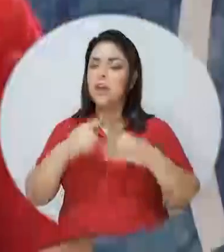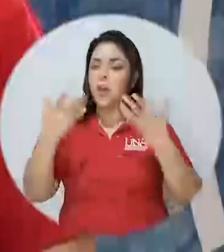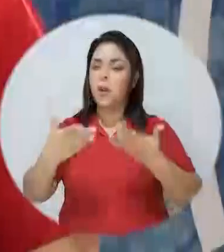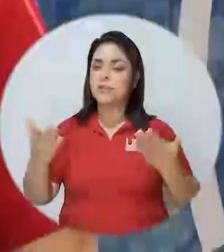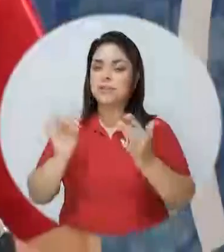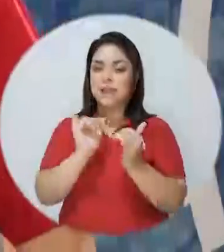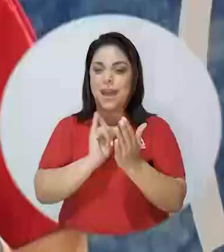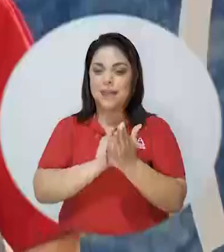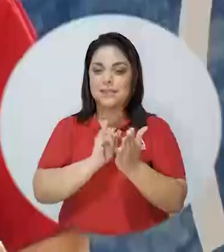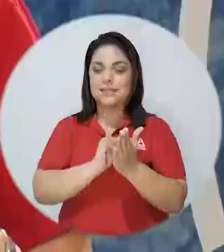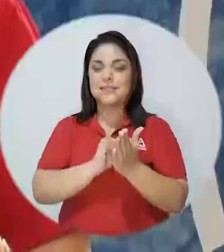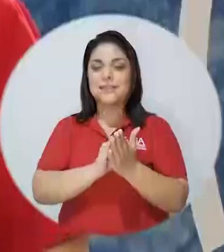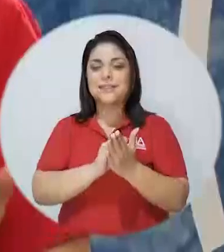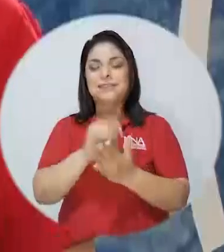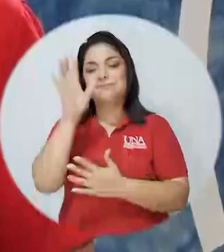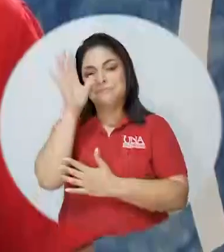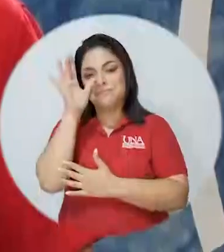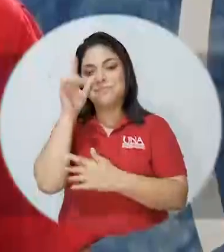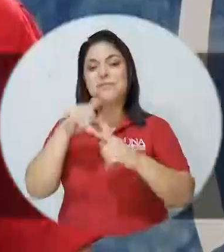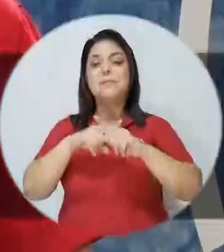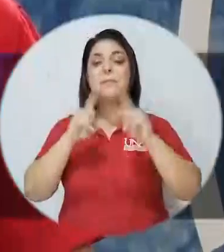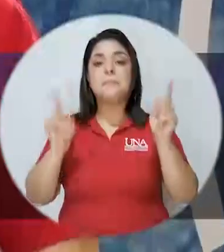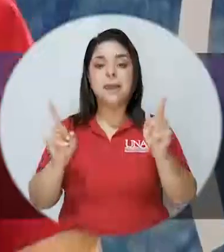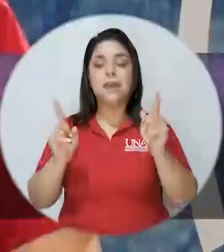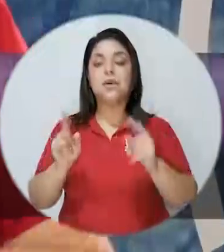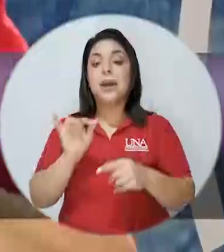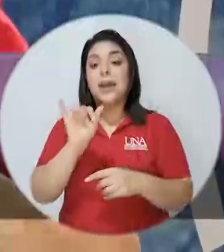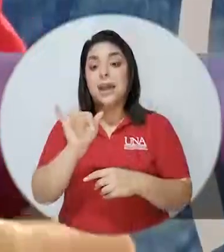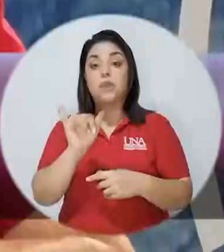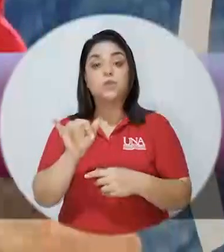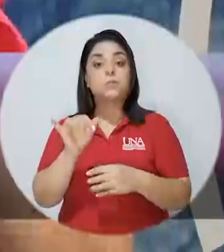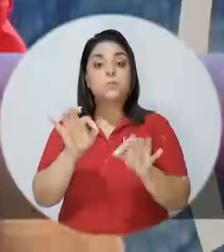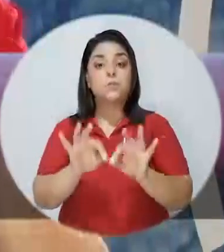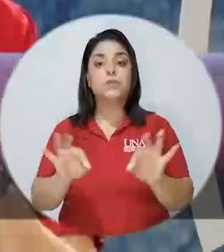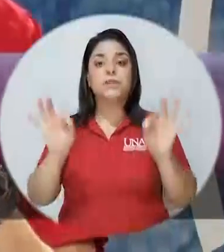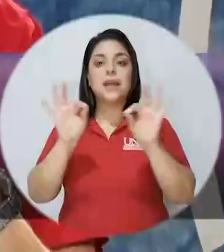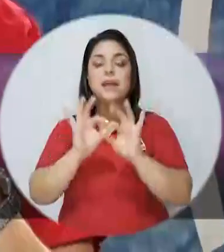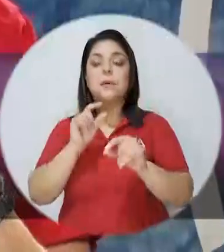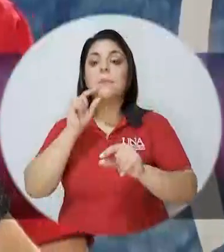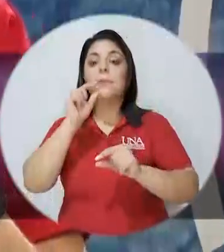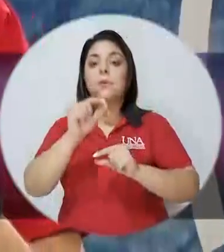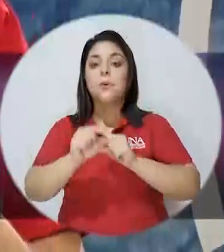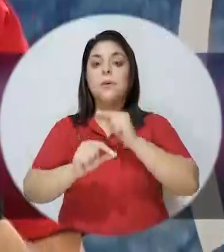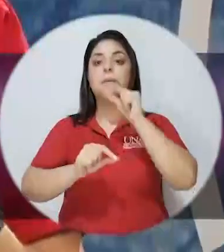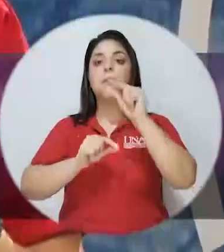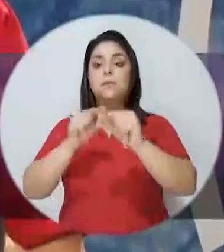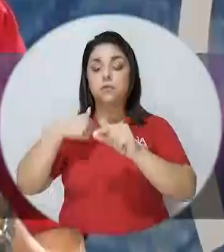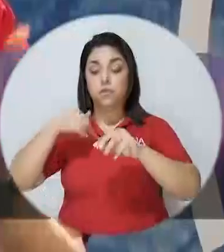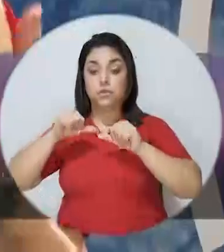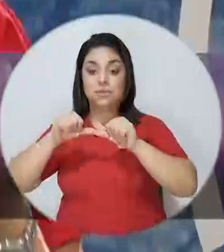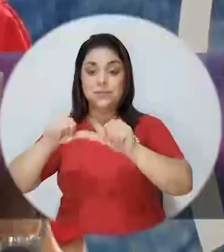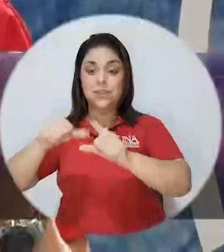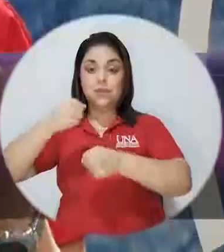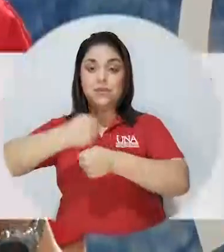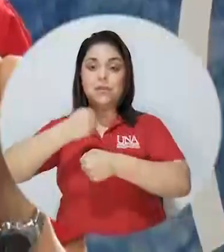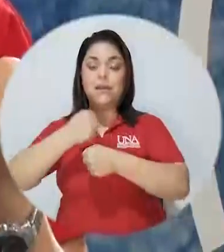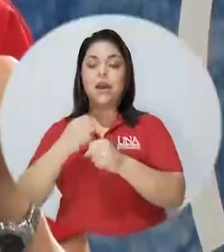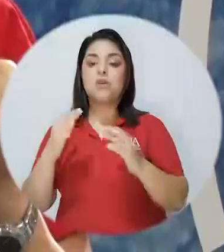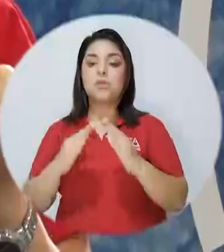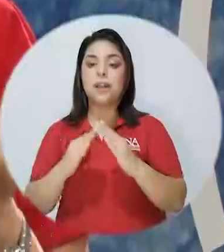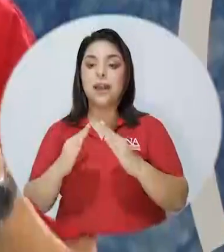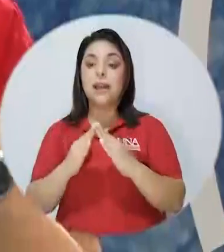así. Entonces son como estas pequeñas jocosidades, pero es parte de esa gradualidad en el cual yo voy a empezar a seguir trabajando en mi